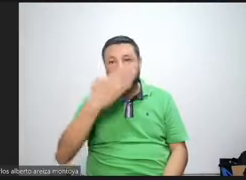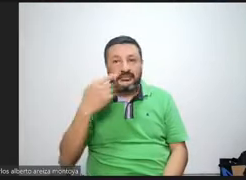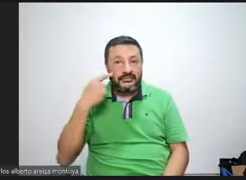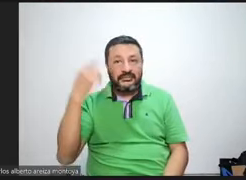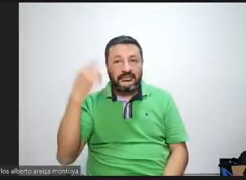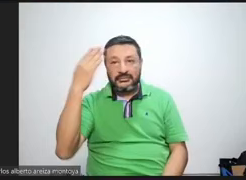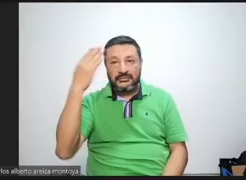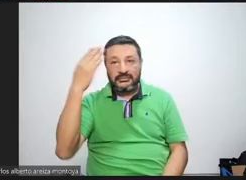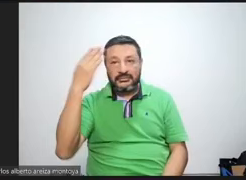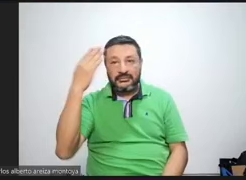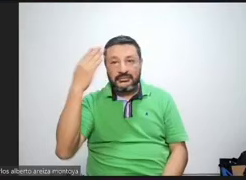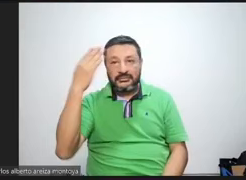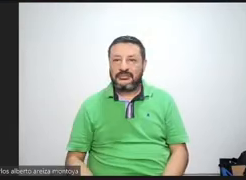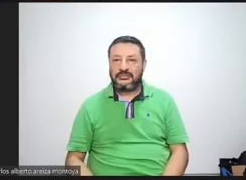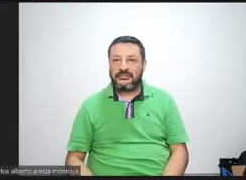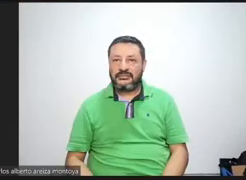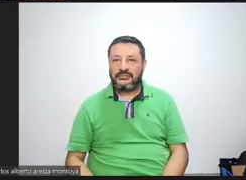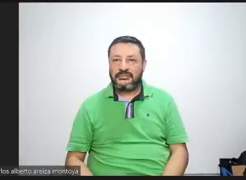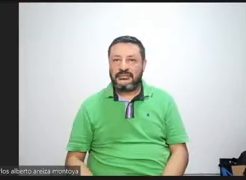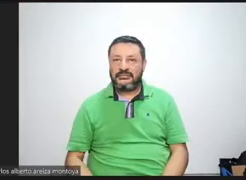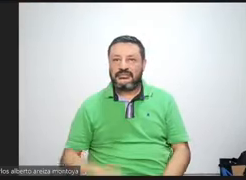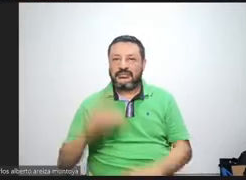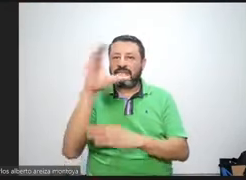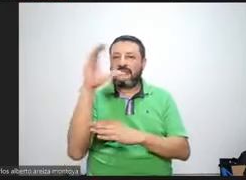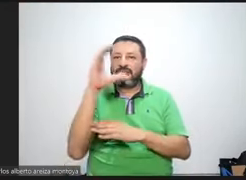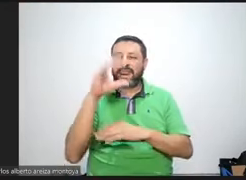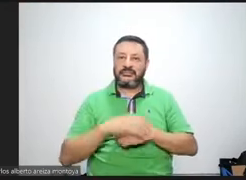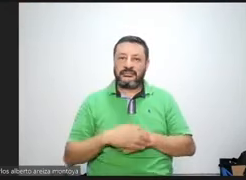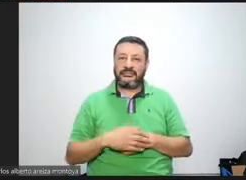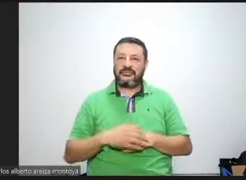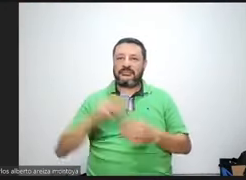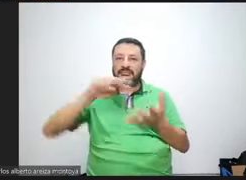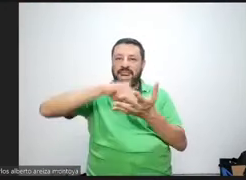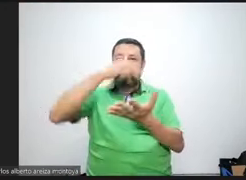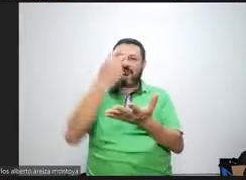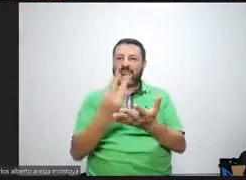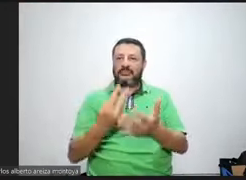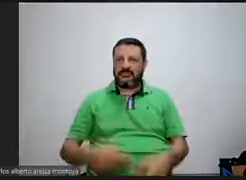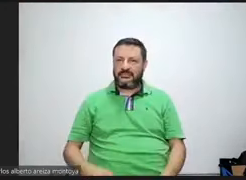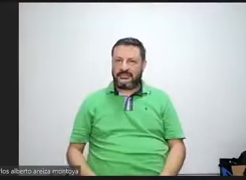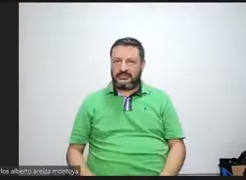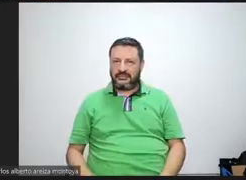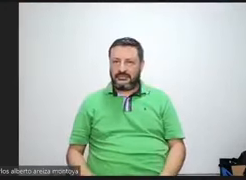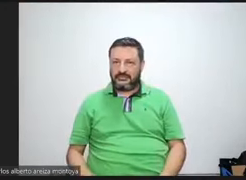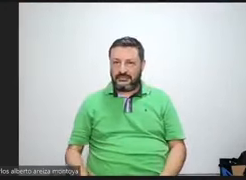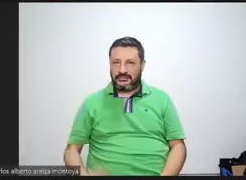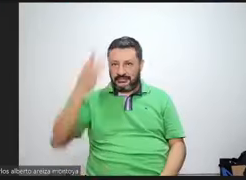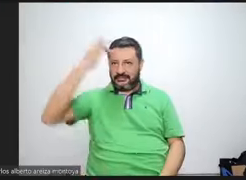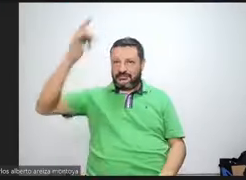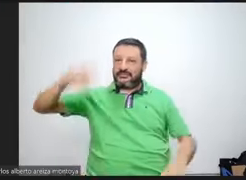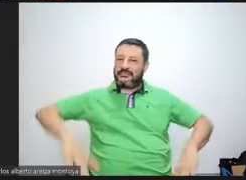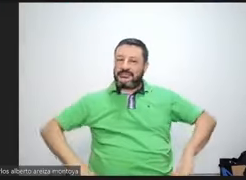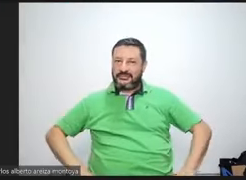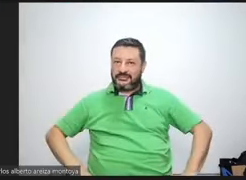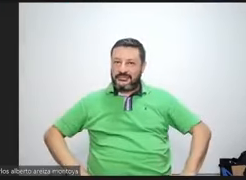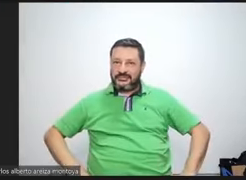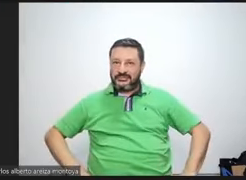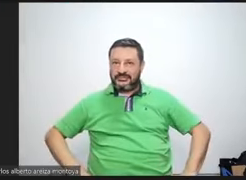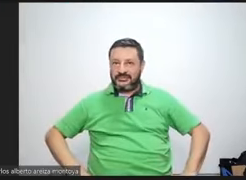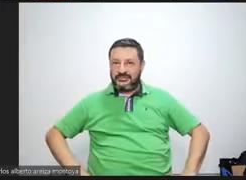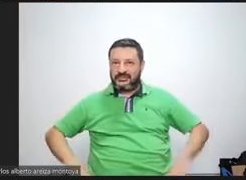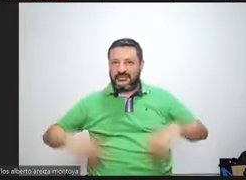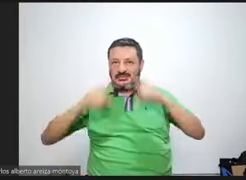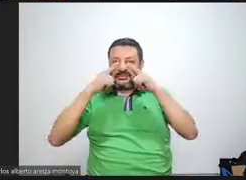con todas las gimnastas de Colombia para ver quién va. Y yo, pero ¿cómo así? Entonces yo me puse a llorar, yo le decía a